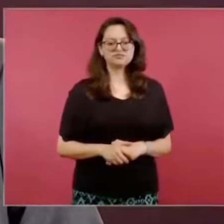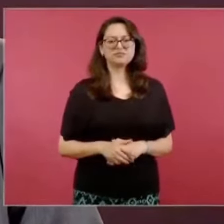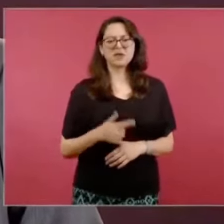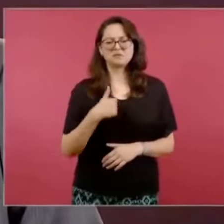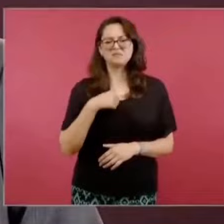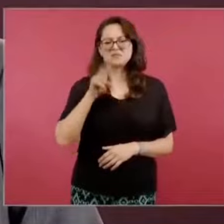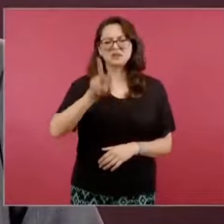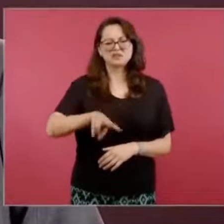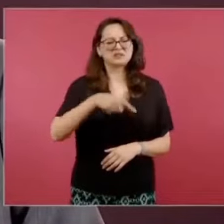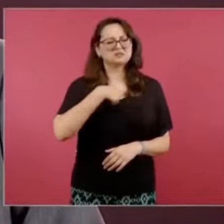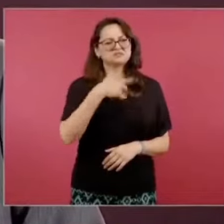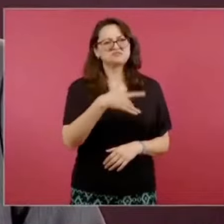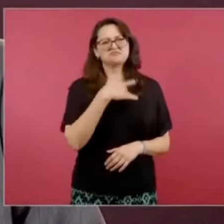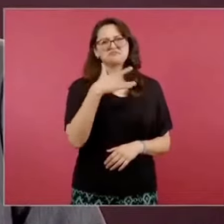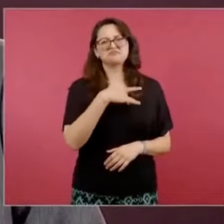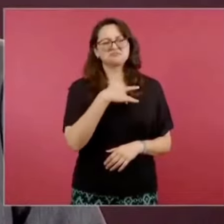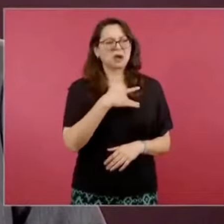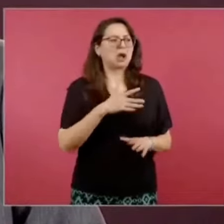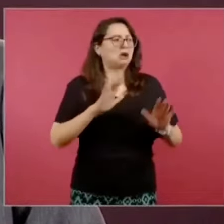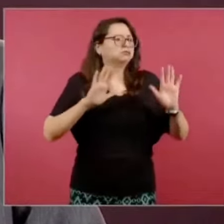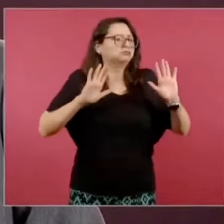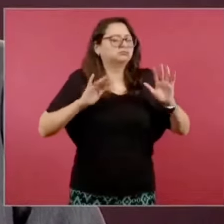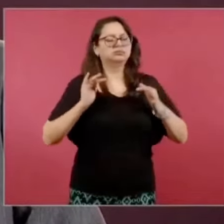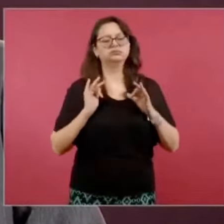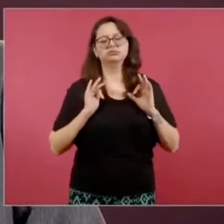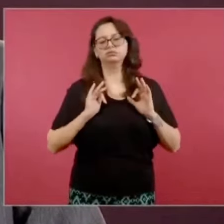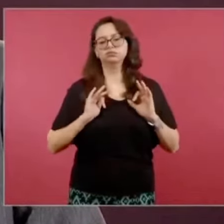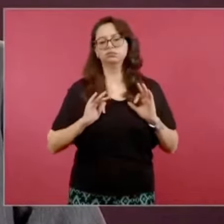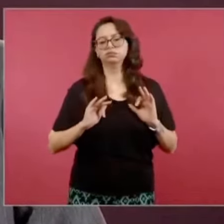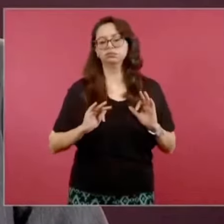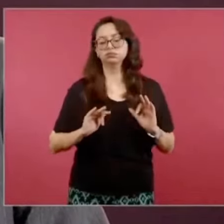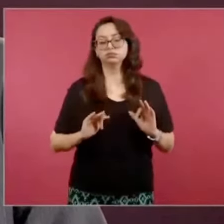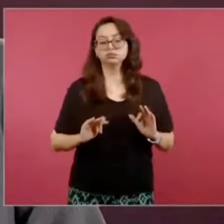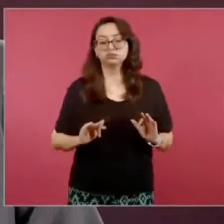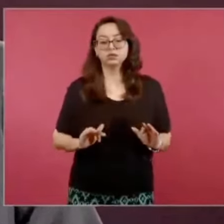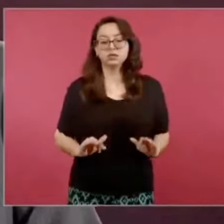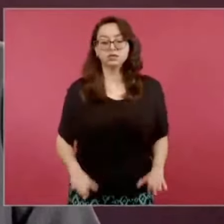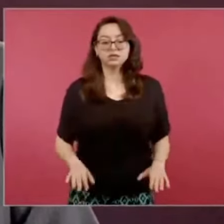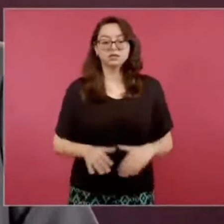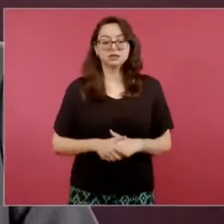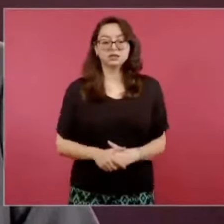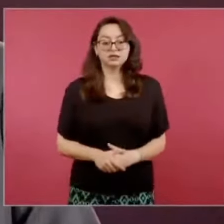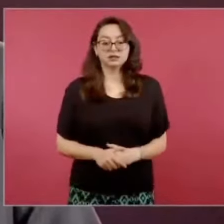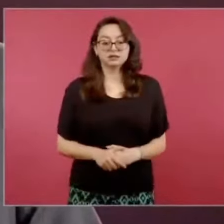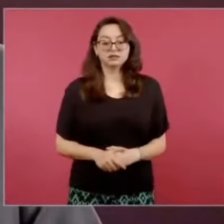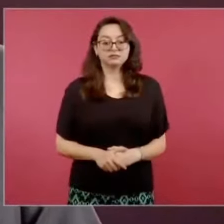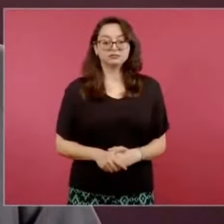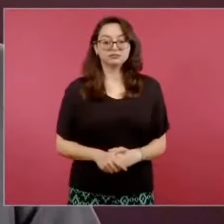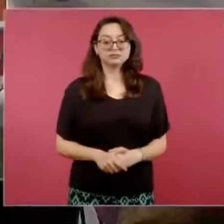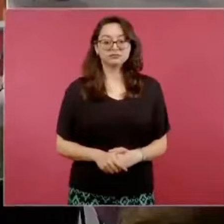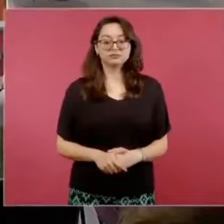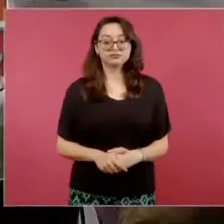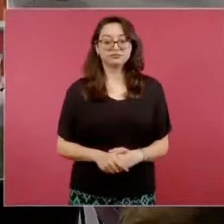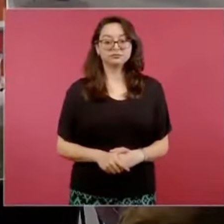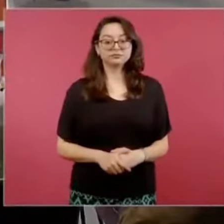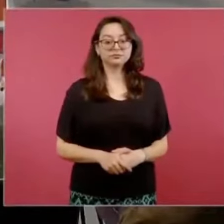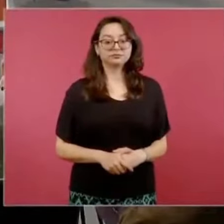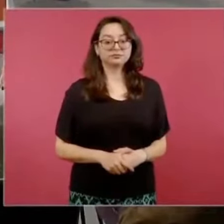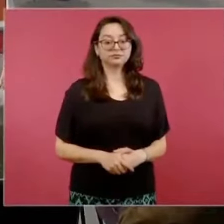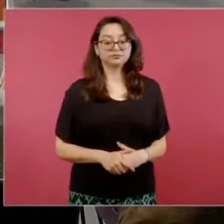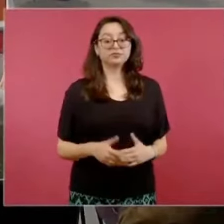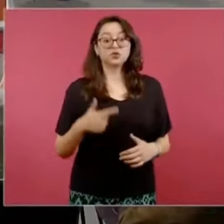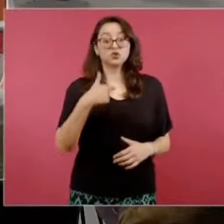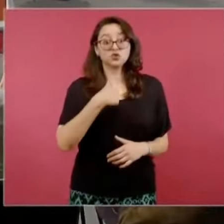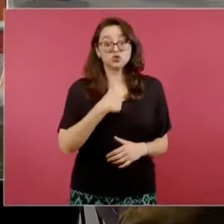porque imagínense